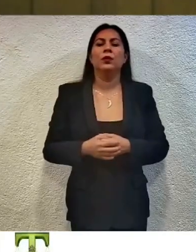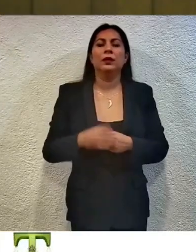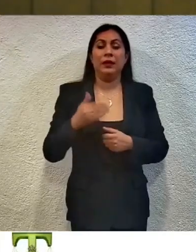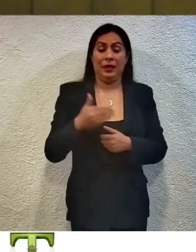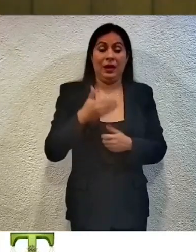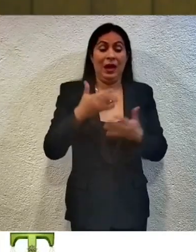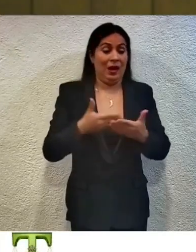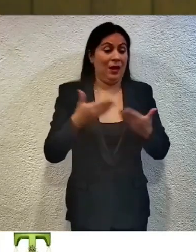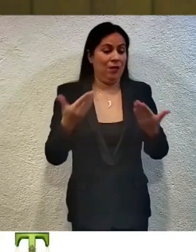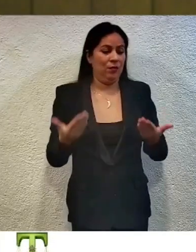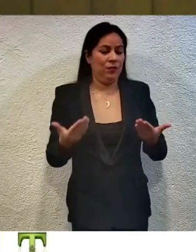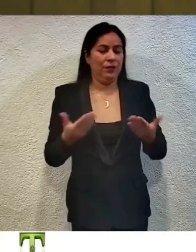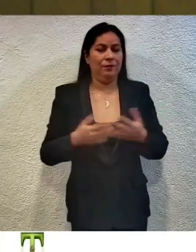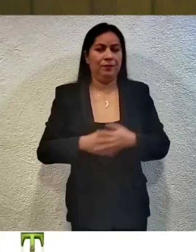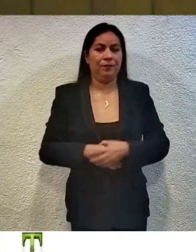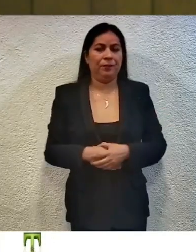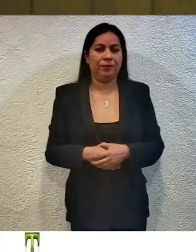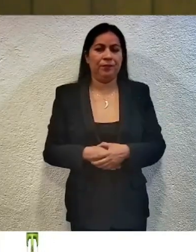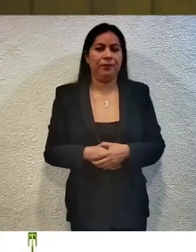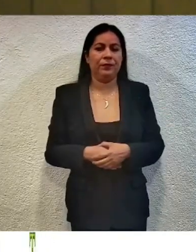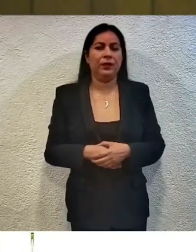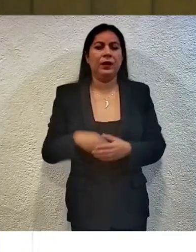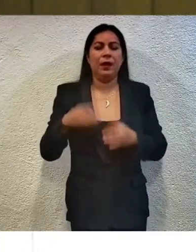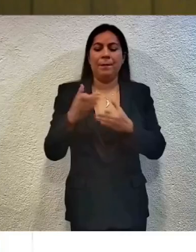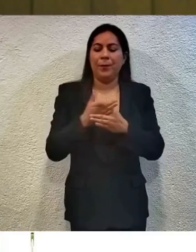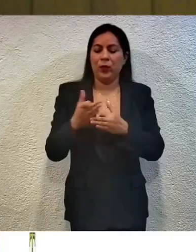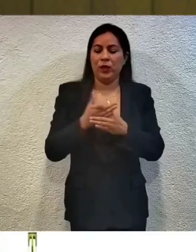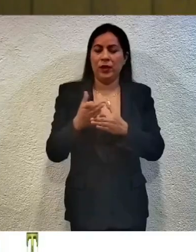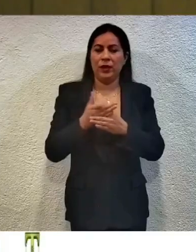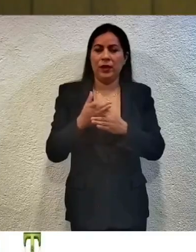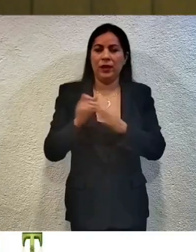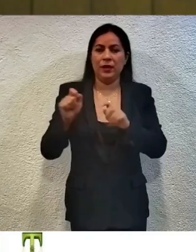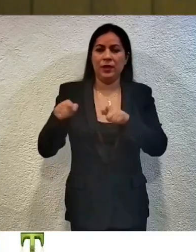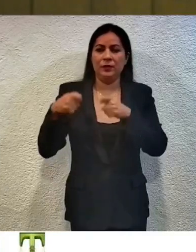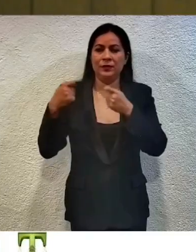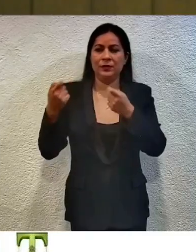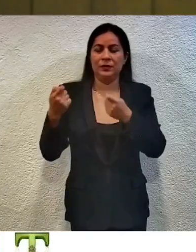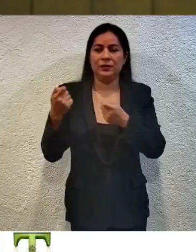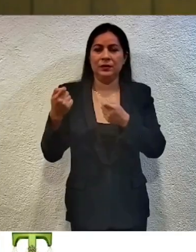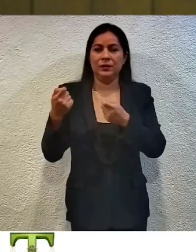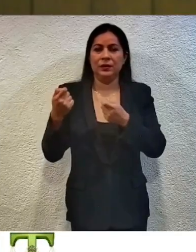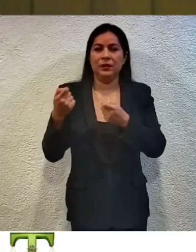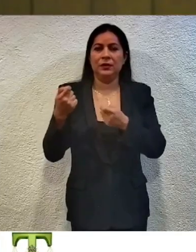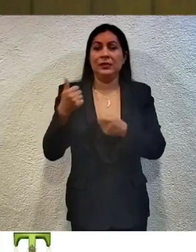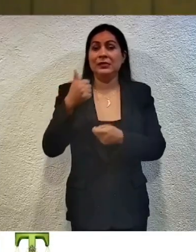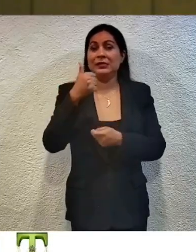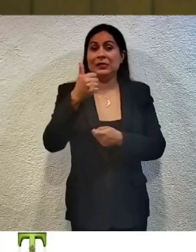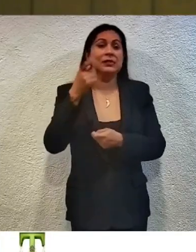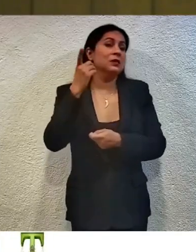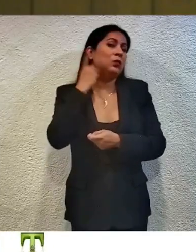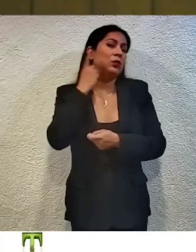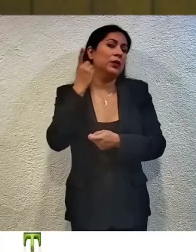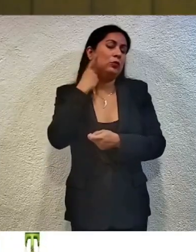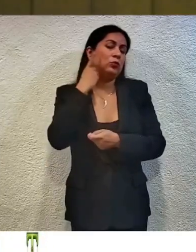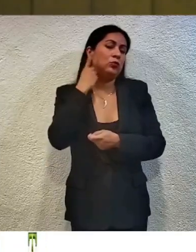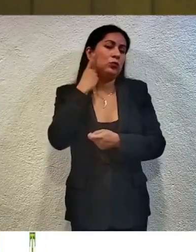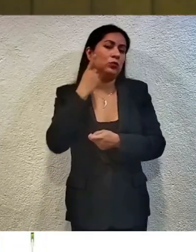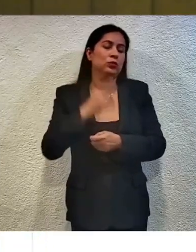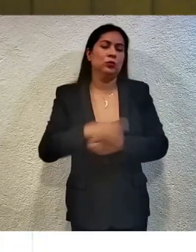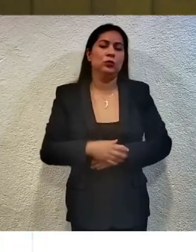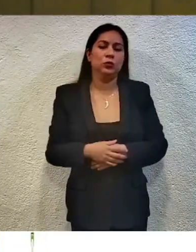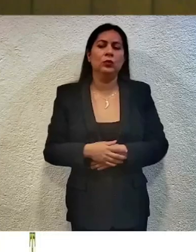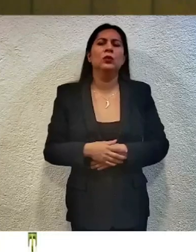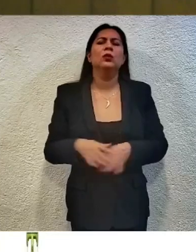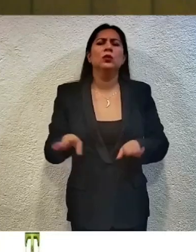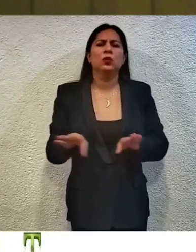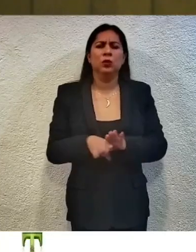paso a Morena le asignaríamos 6 diputaciones, que